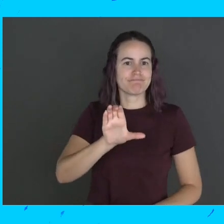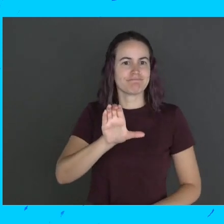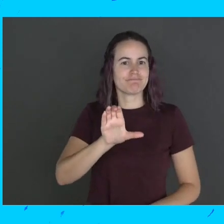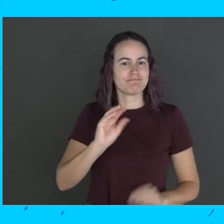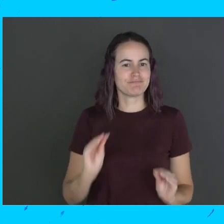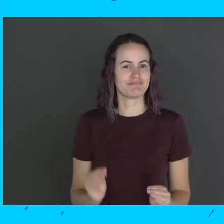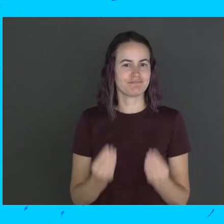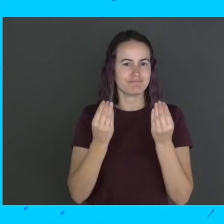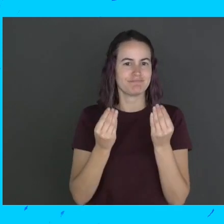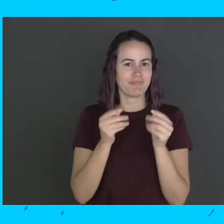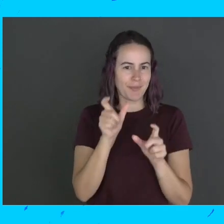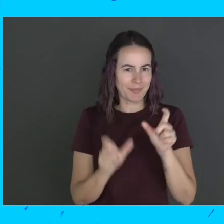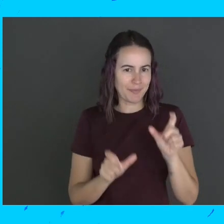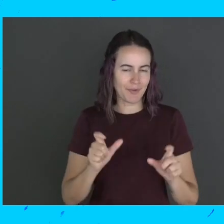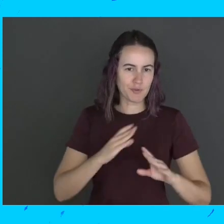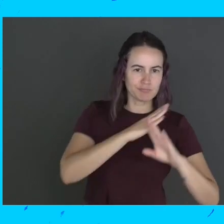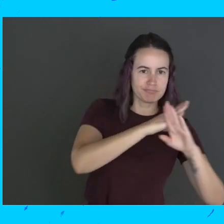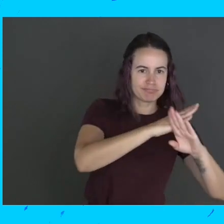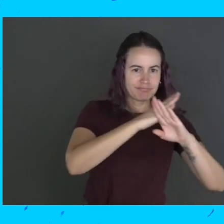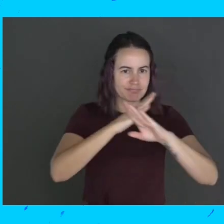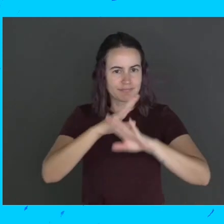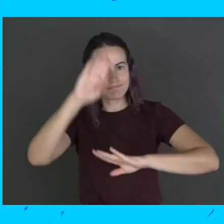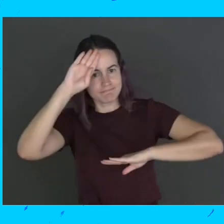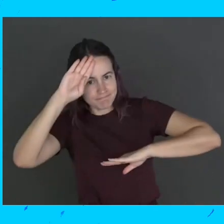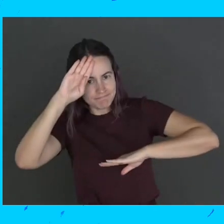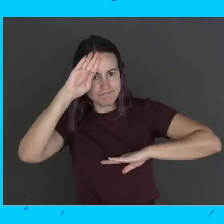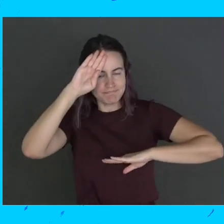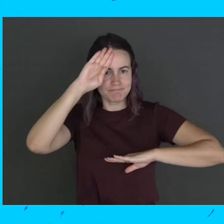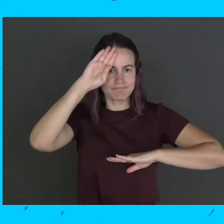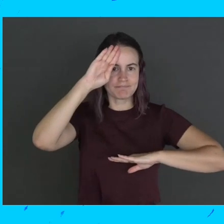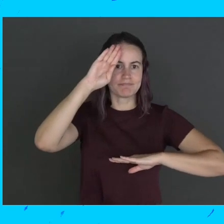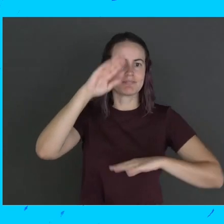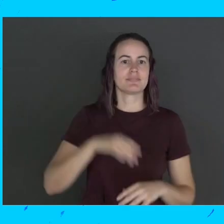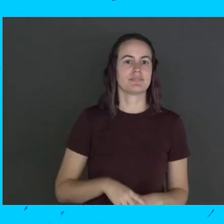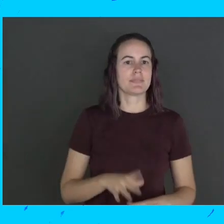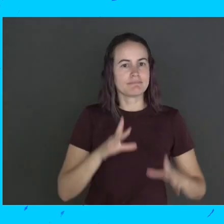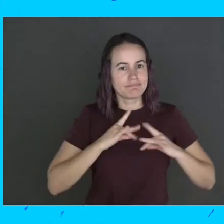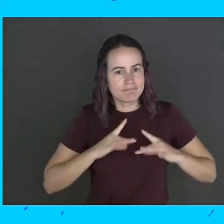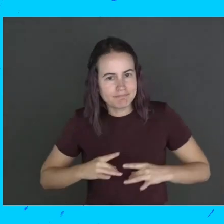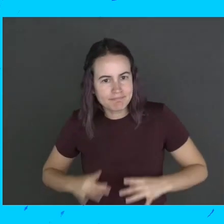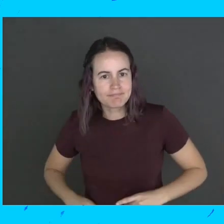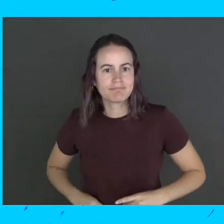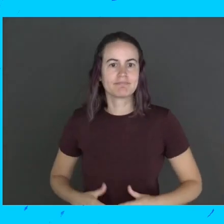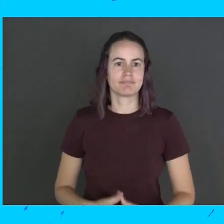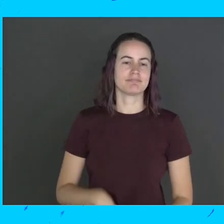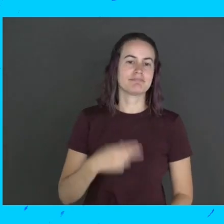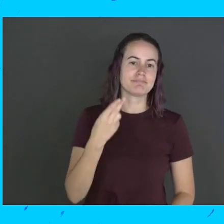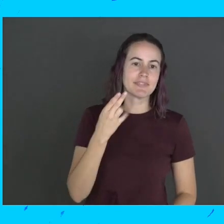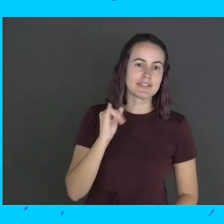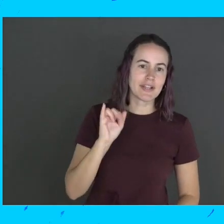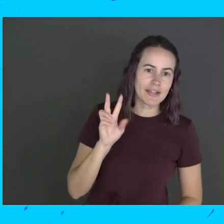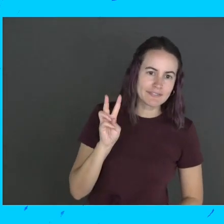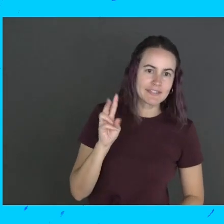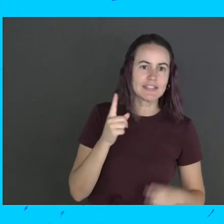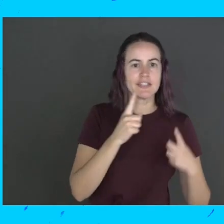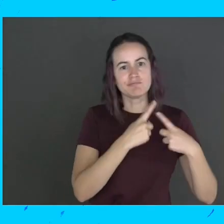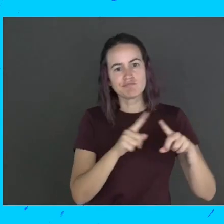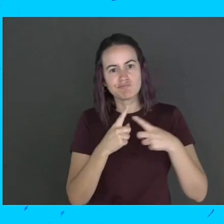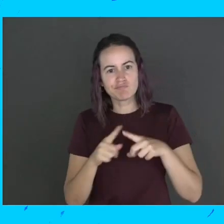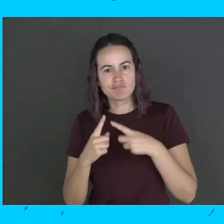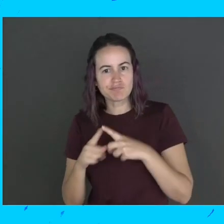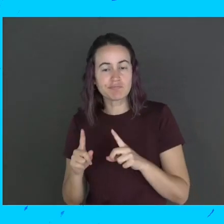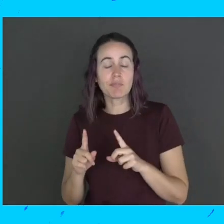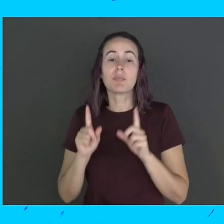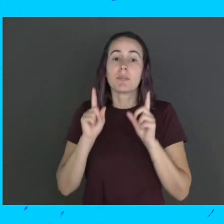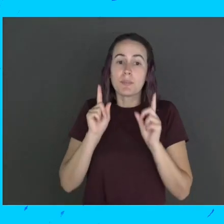metas, ideas que con inversiones son alcanzables, pero nos piden que